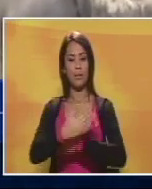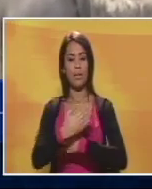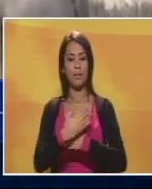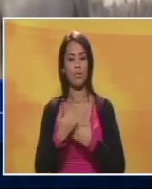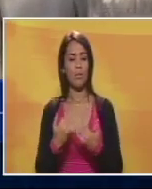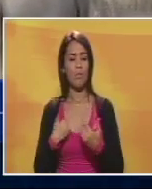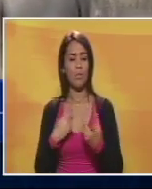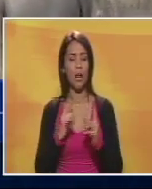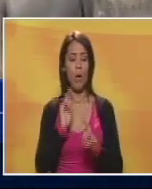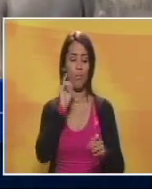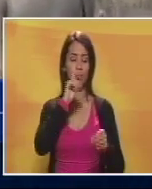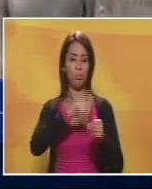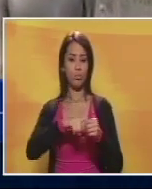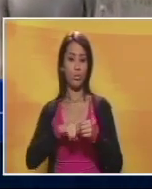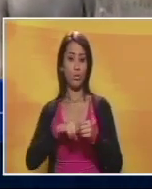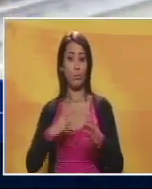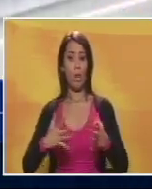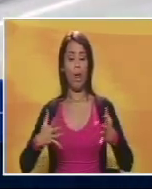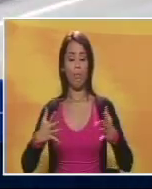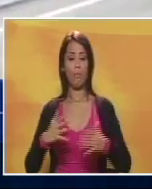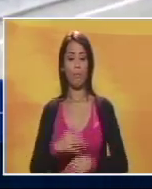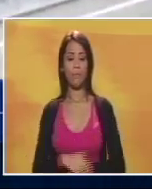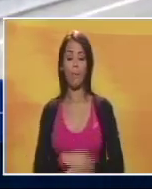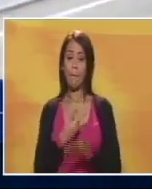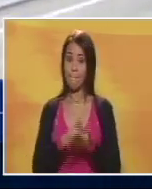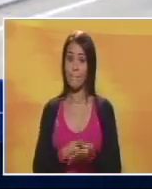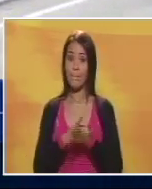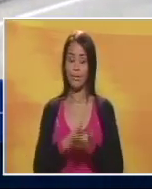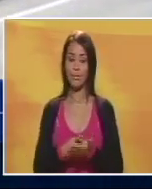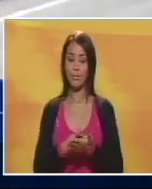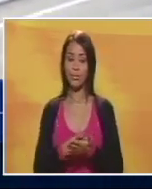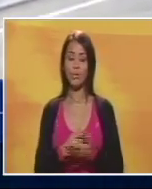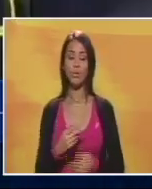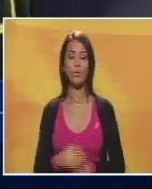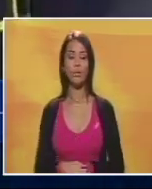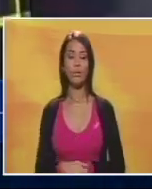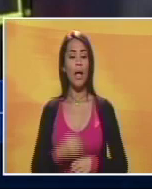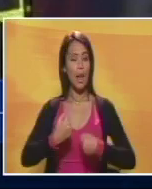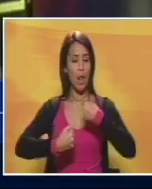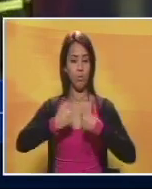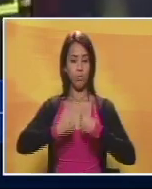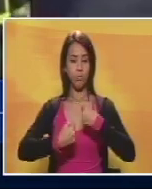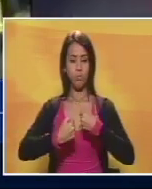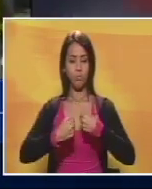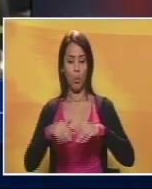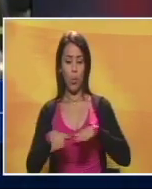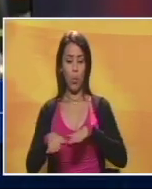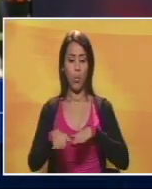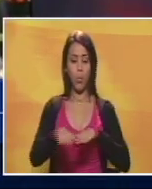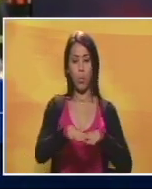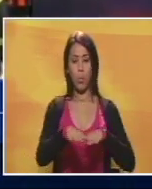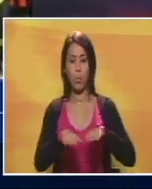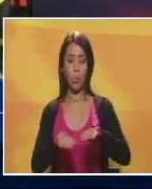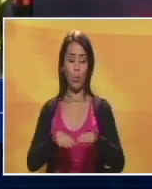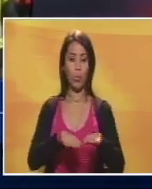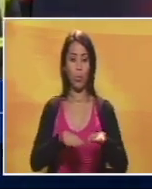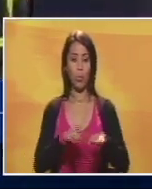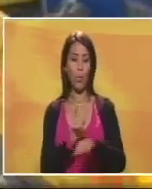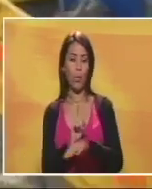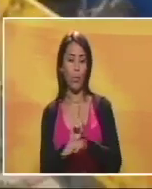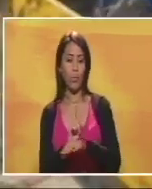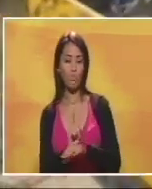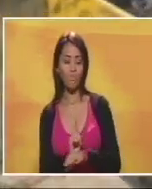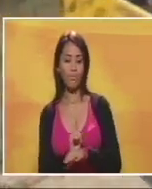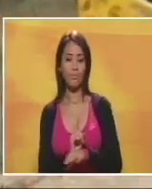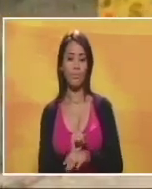con una grúa por su peso. El suceso se produjo cuando el vehículo adelantaba a otro que circulaba a baja velocidad y